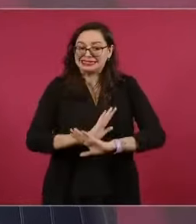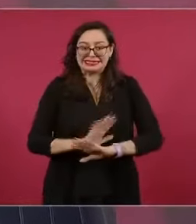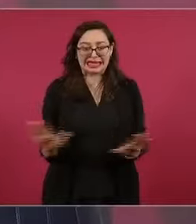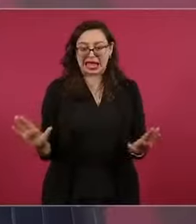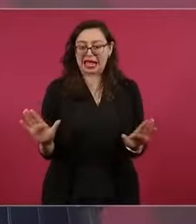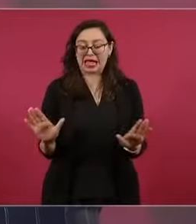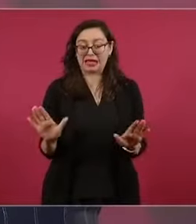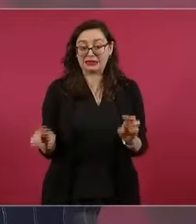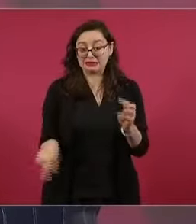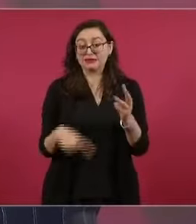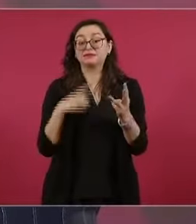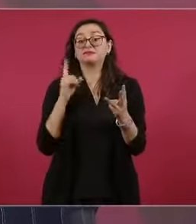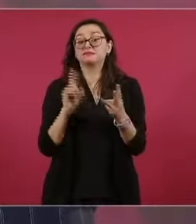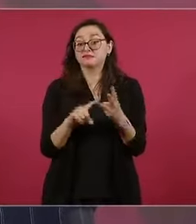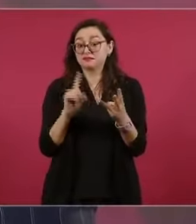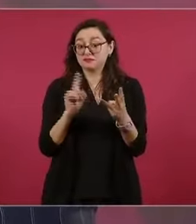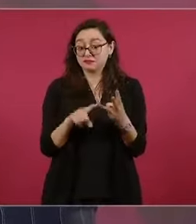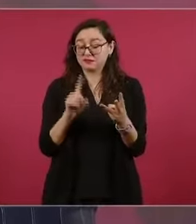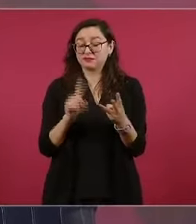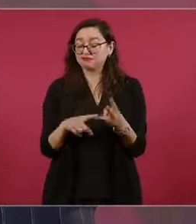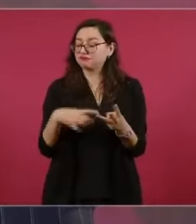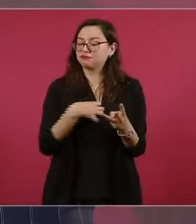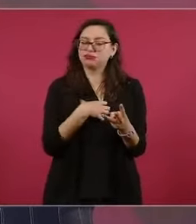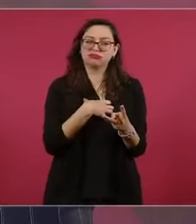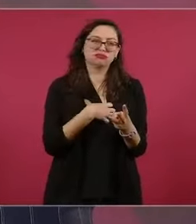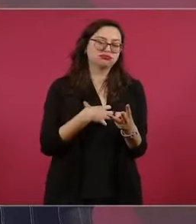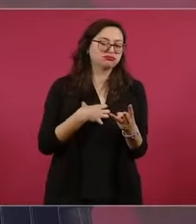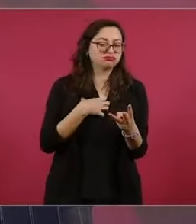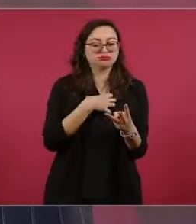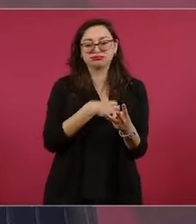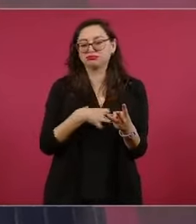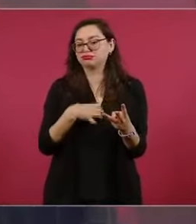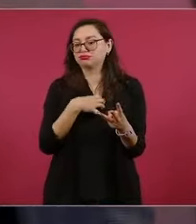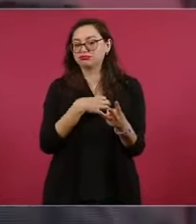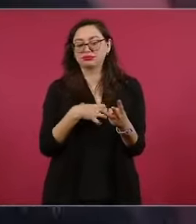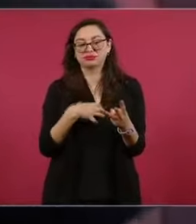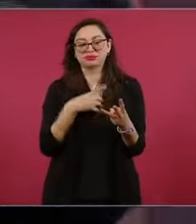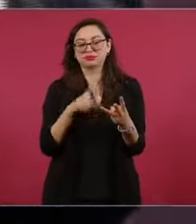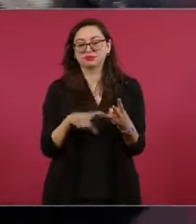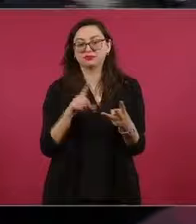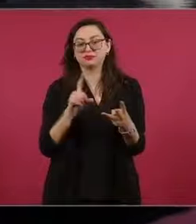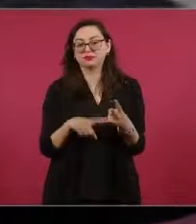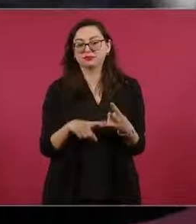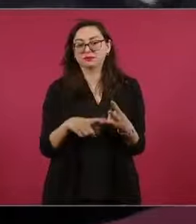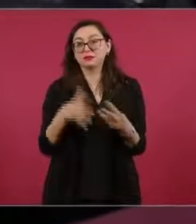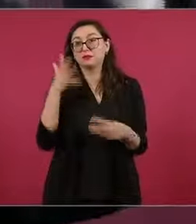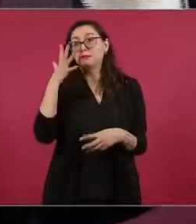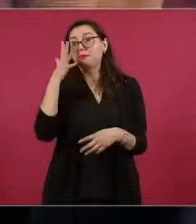Y lo tercero que me tiene muy contento es que avizoro